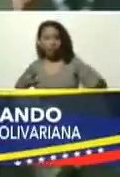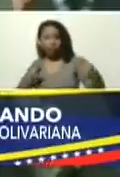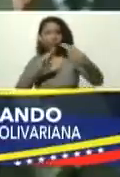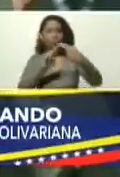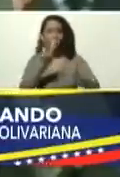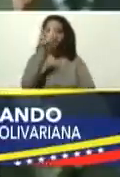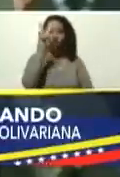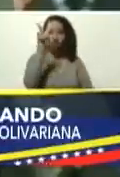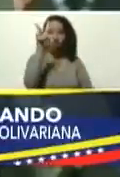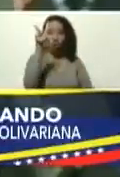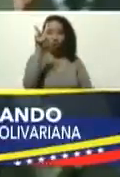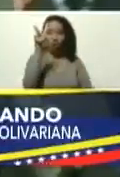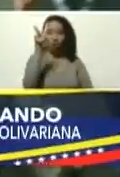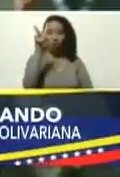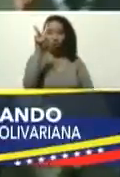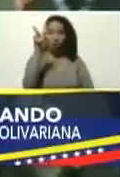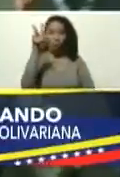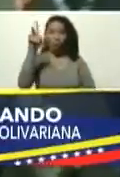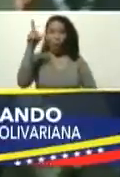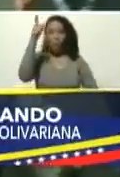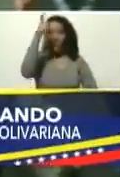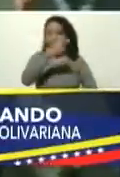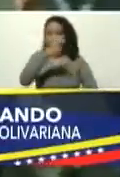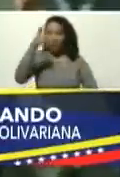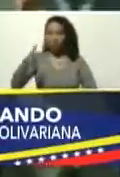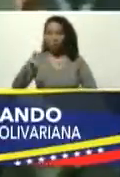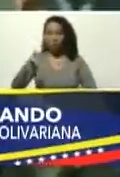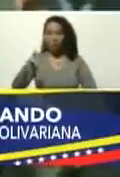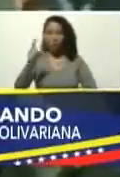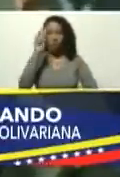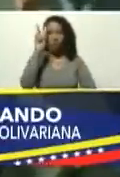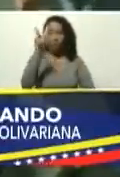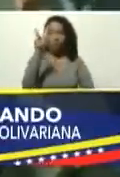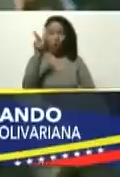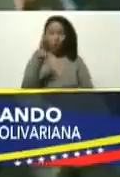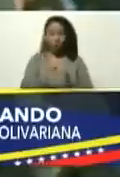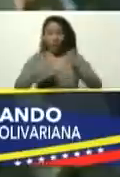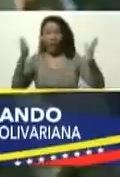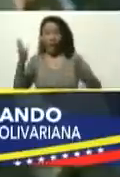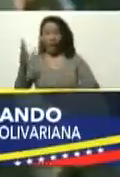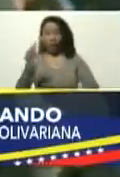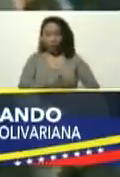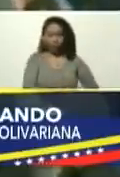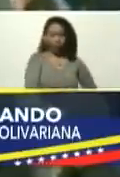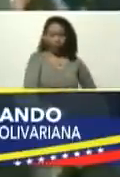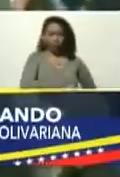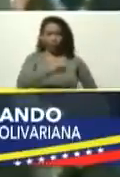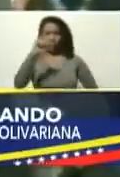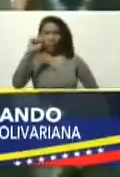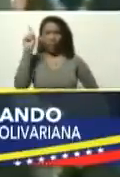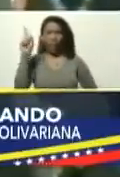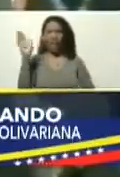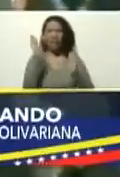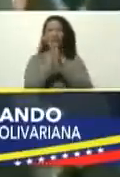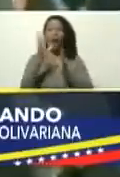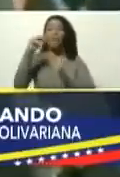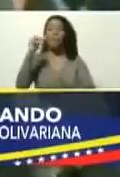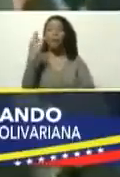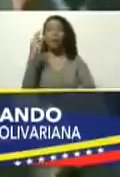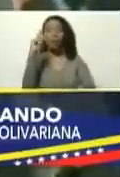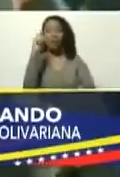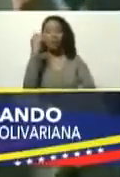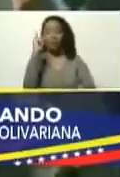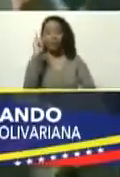dos titanes, de dos gigantes, el general libertador José de San Martín y el